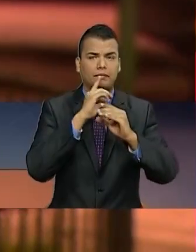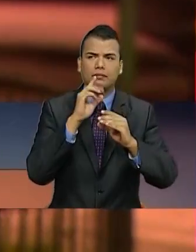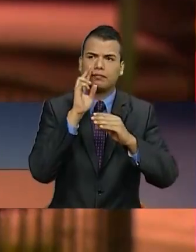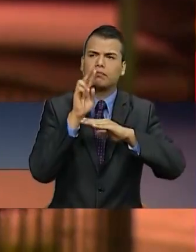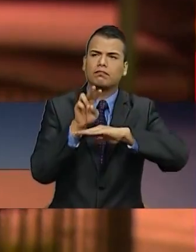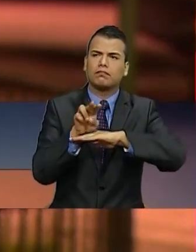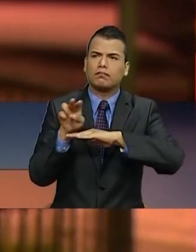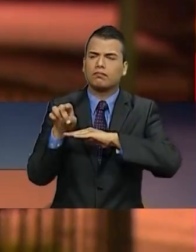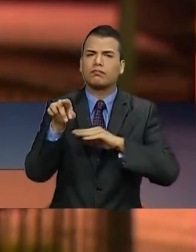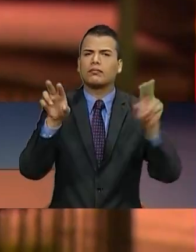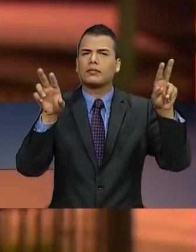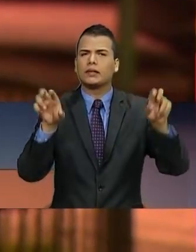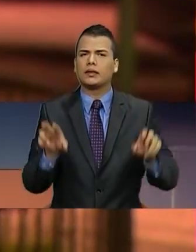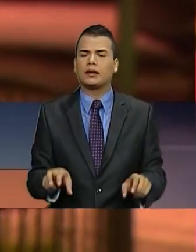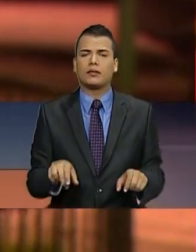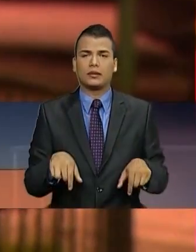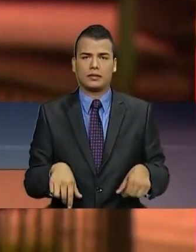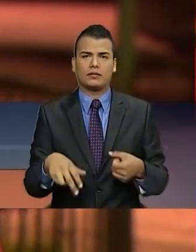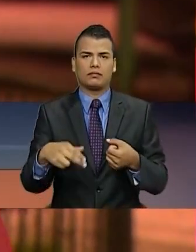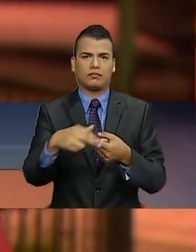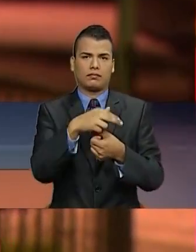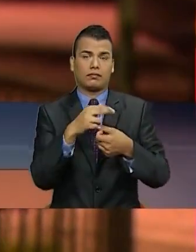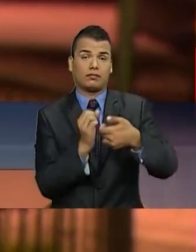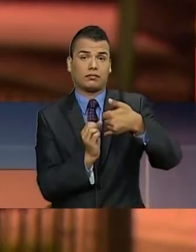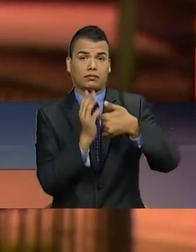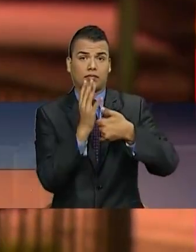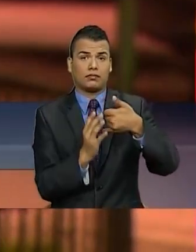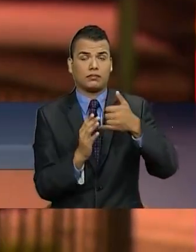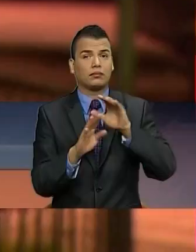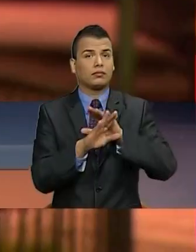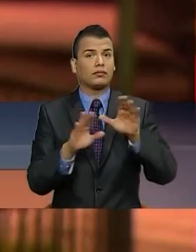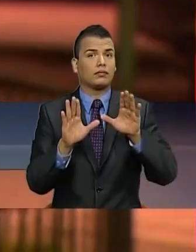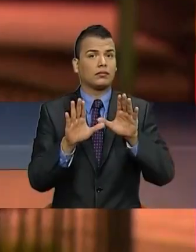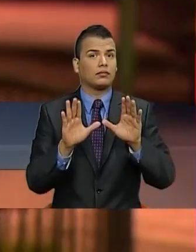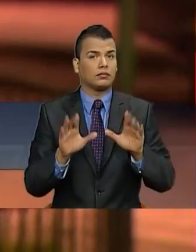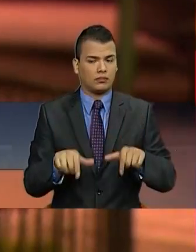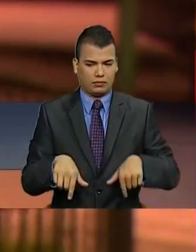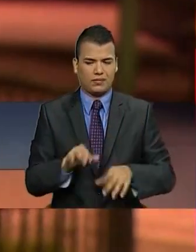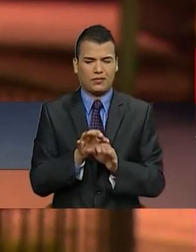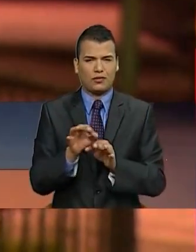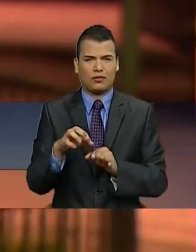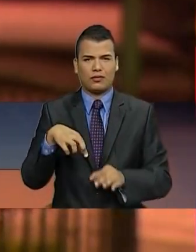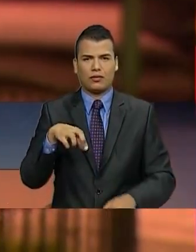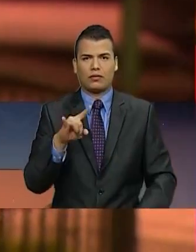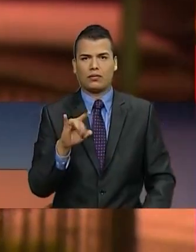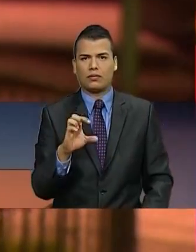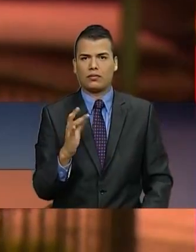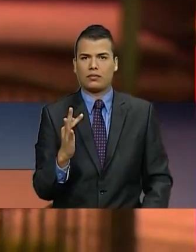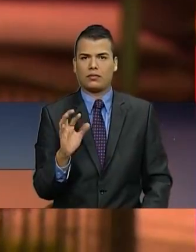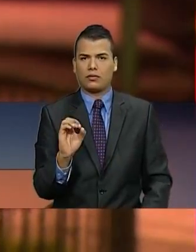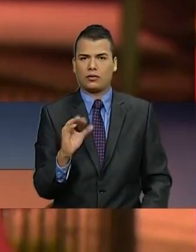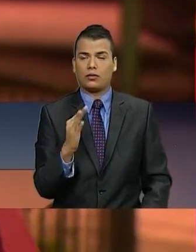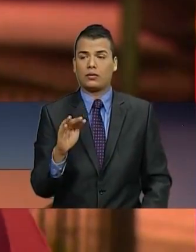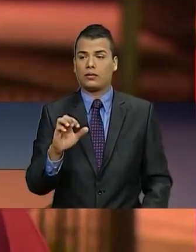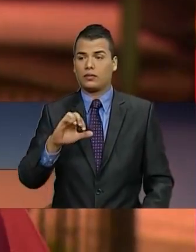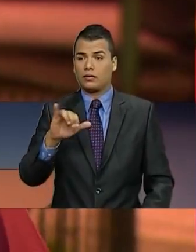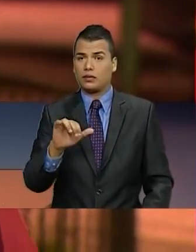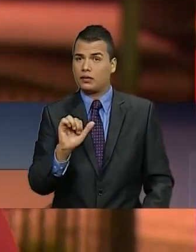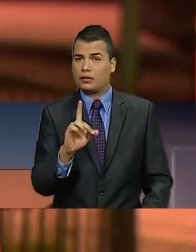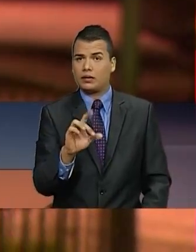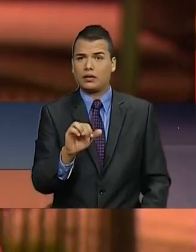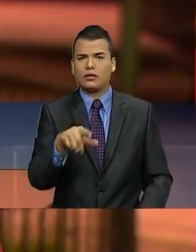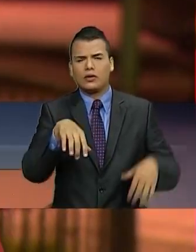pulso a los diferentes temas en la región. Telepacífico Noticias, más cerca de la región, hoy en Puerto Tejada, donde producto de la temporada de lluvias se